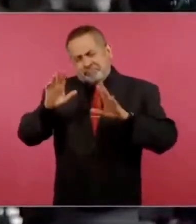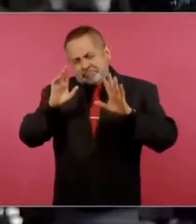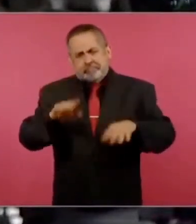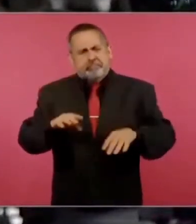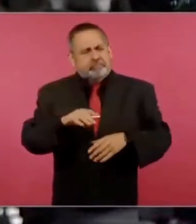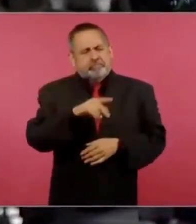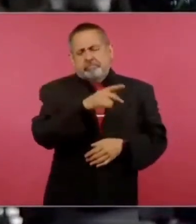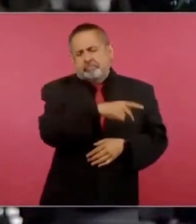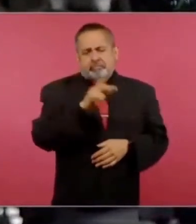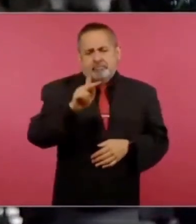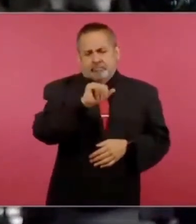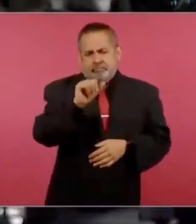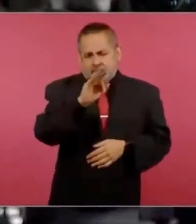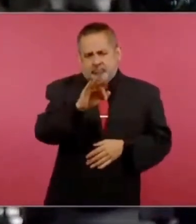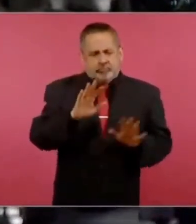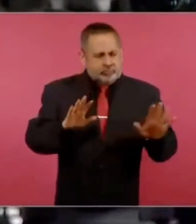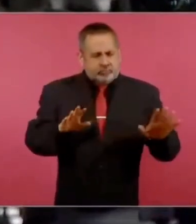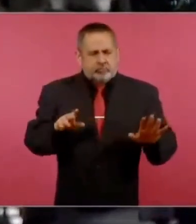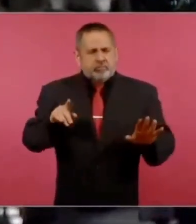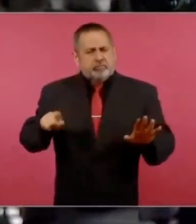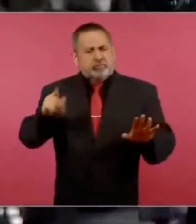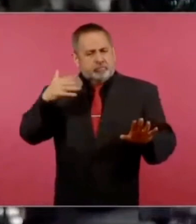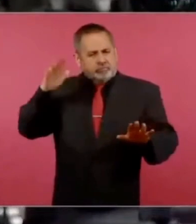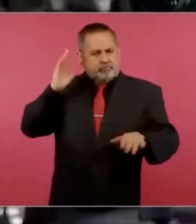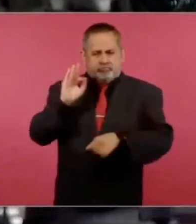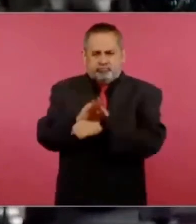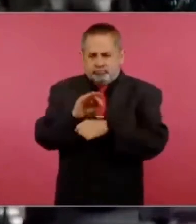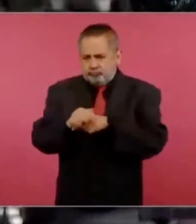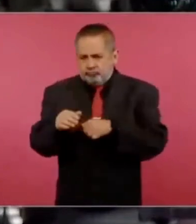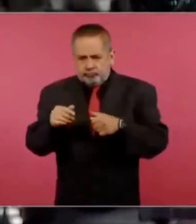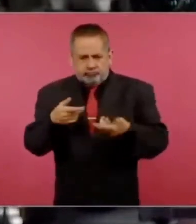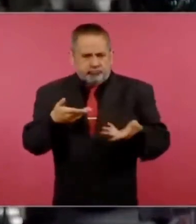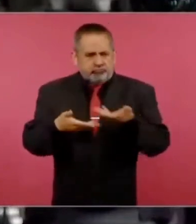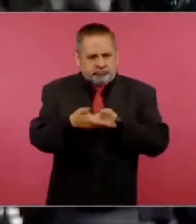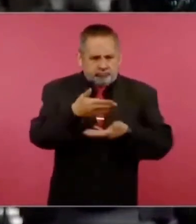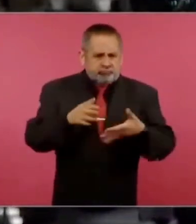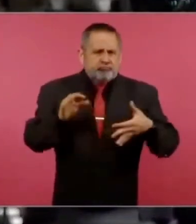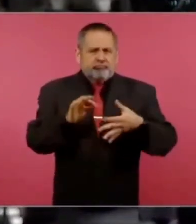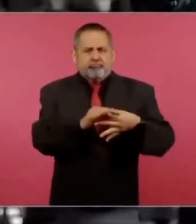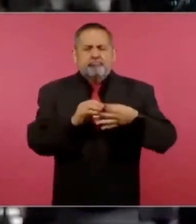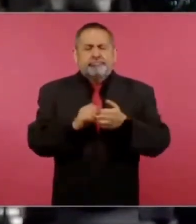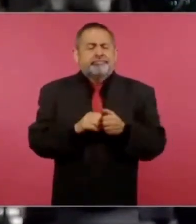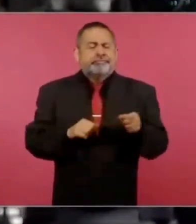y cómo usted en su momento fungía como enlace para